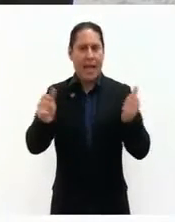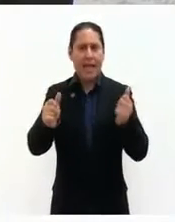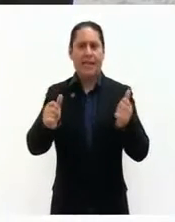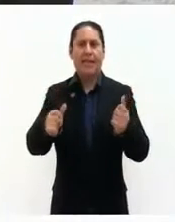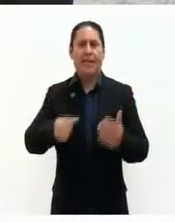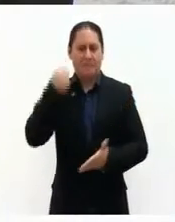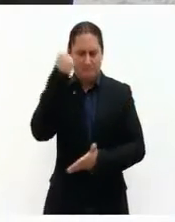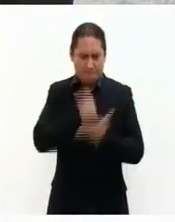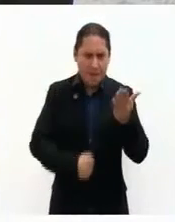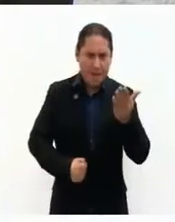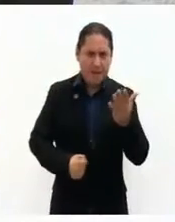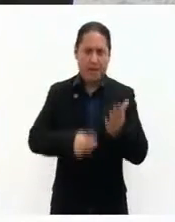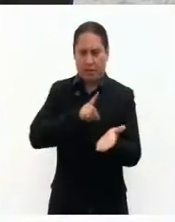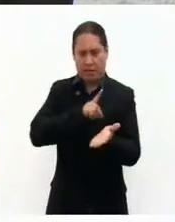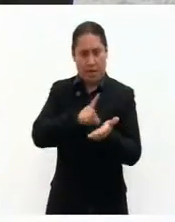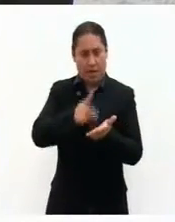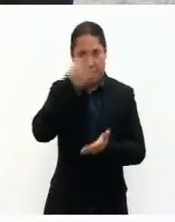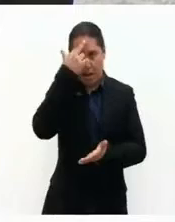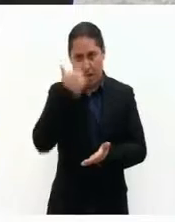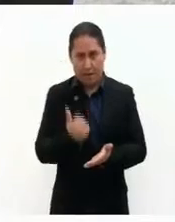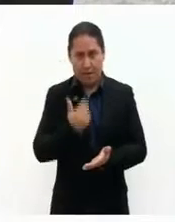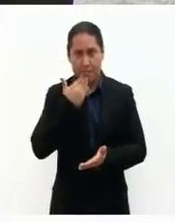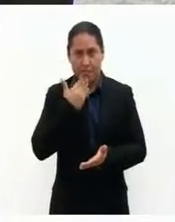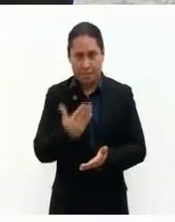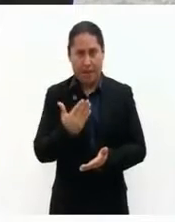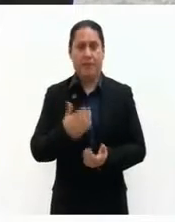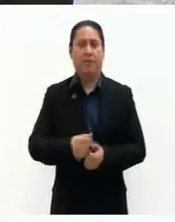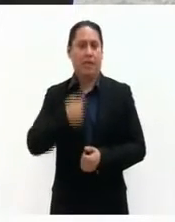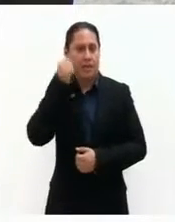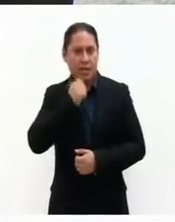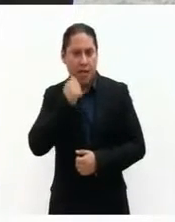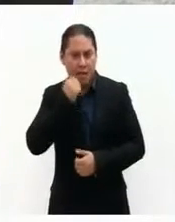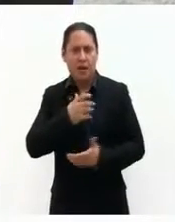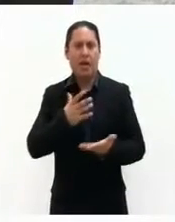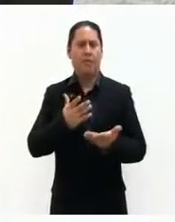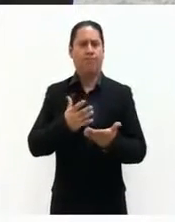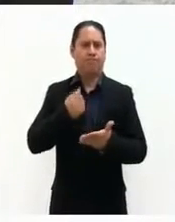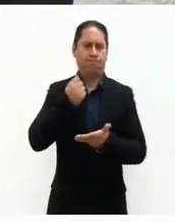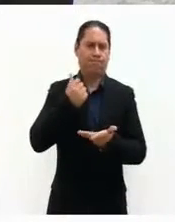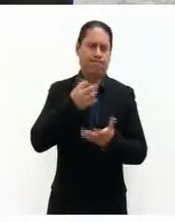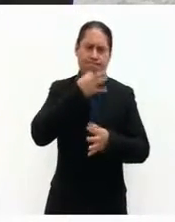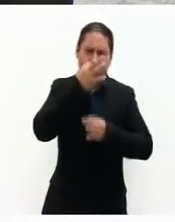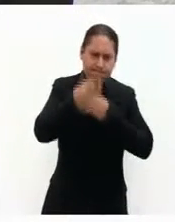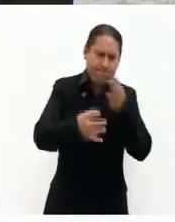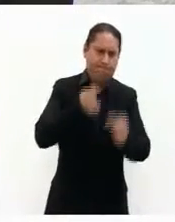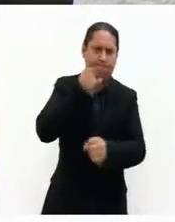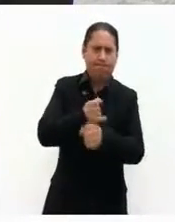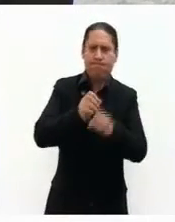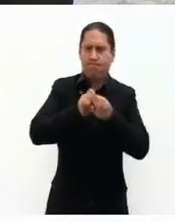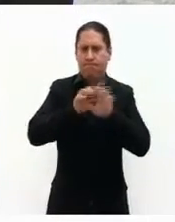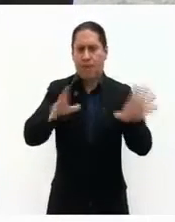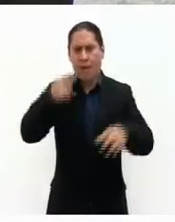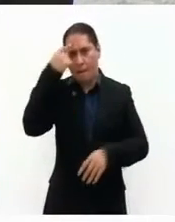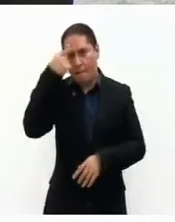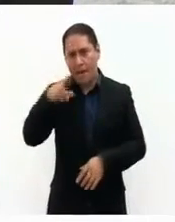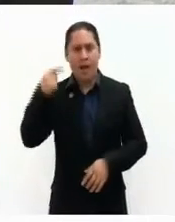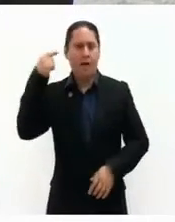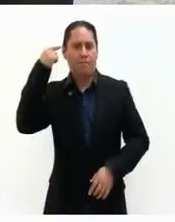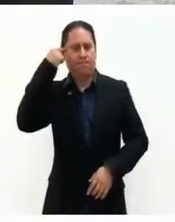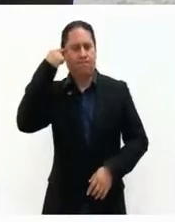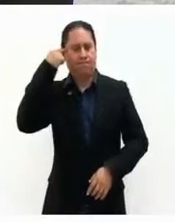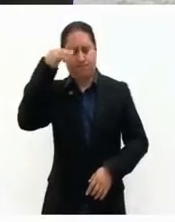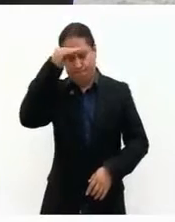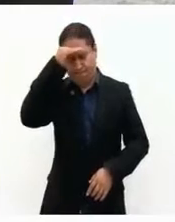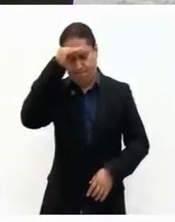razón y el derecho. No obstante, siempre persuadiendo, convenciendo, informando a la sociedad para que tome conciencia de